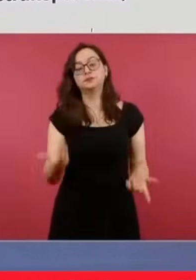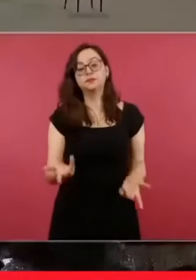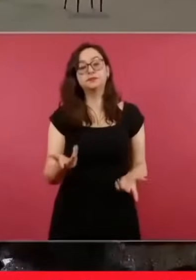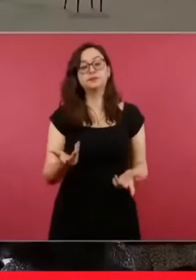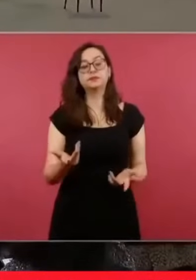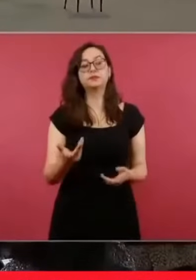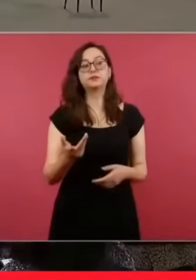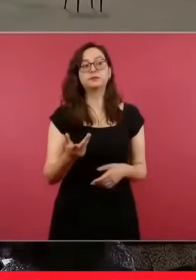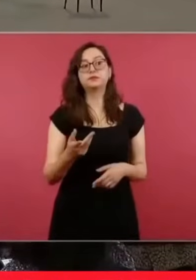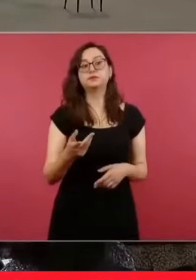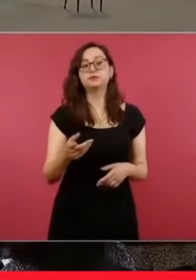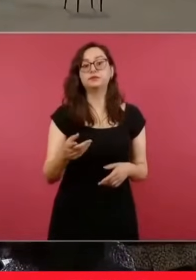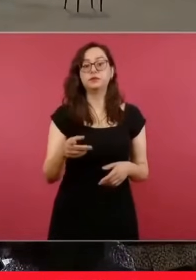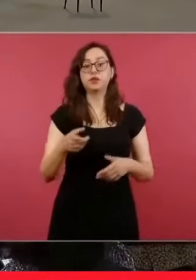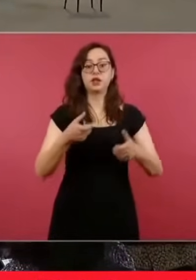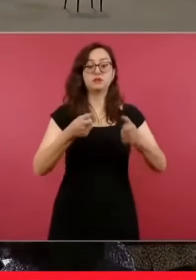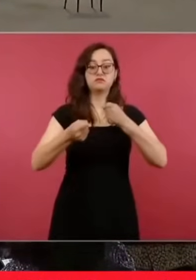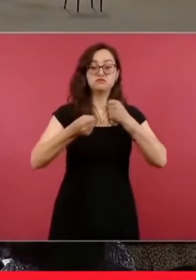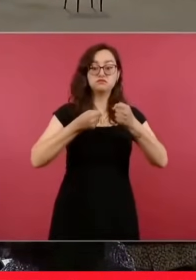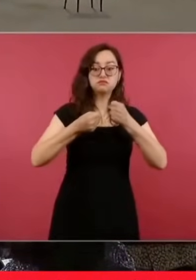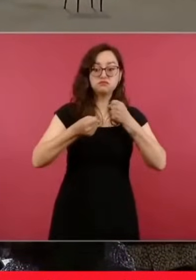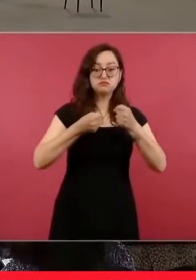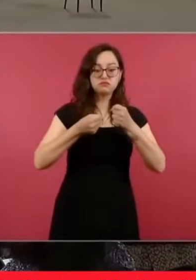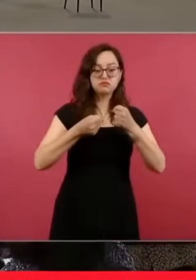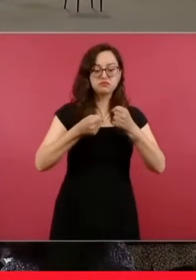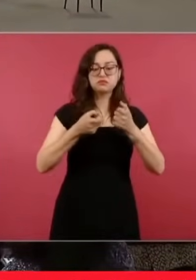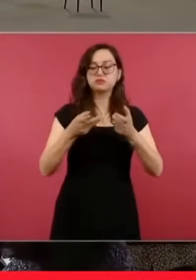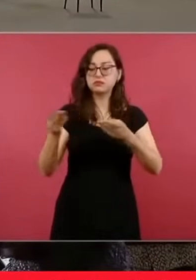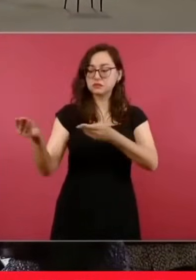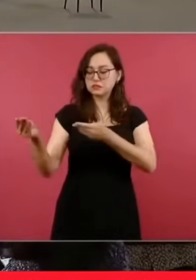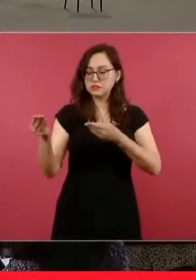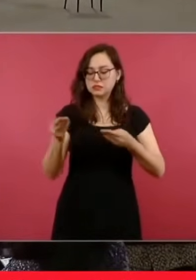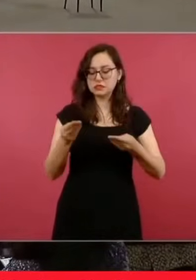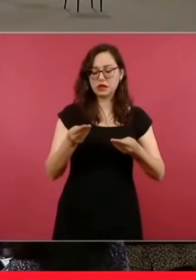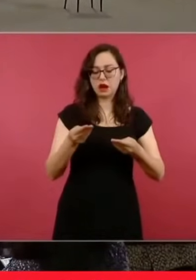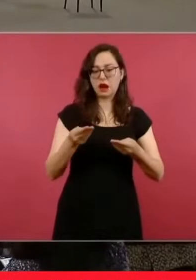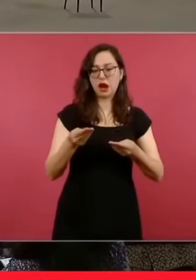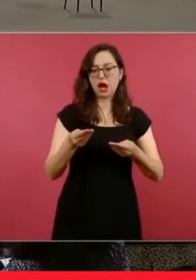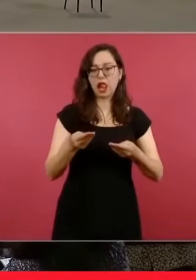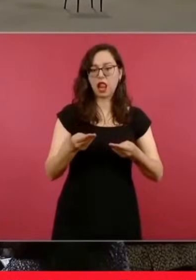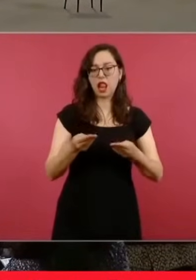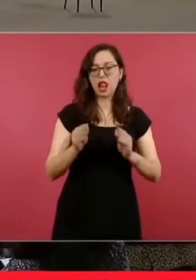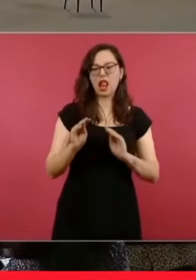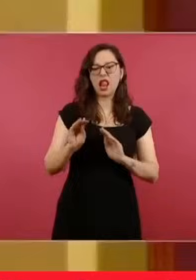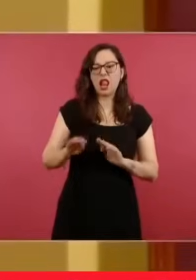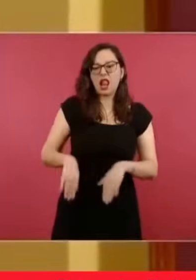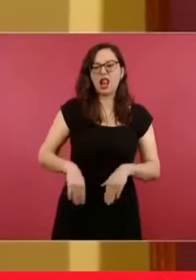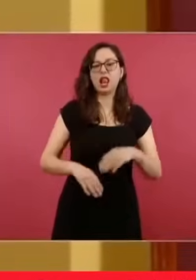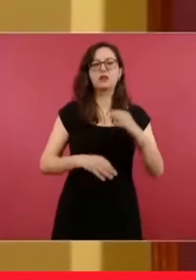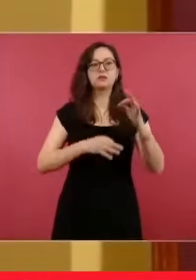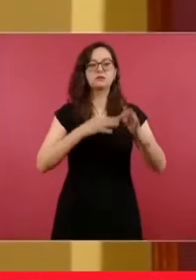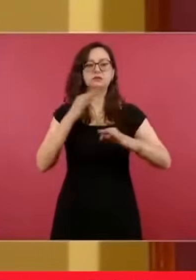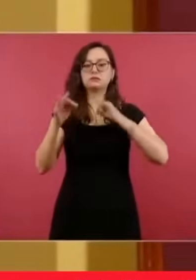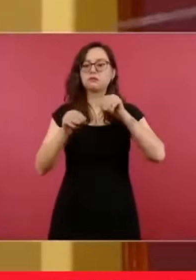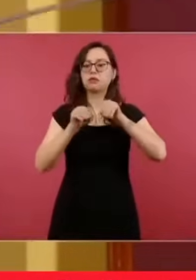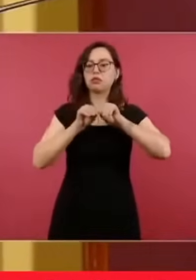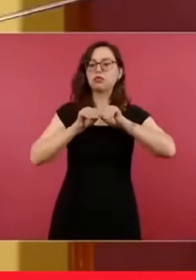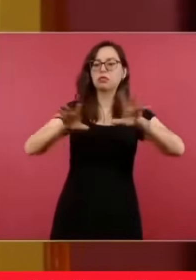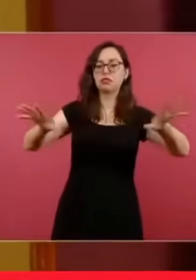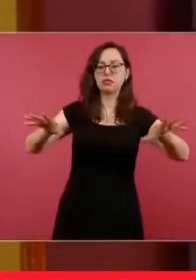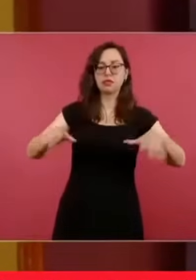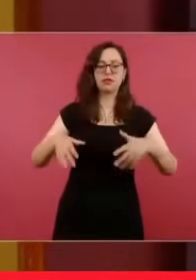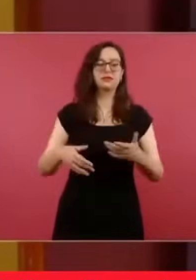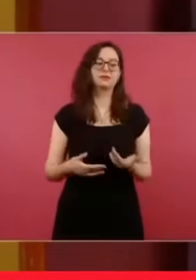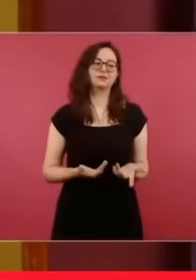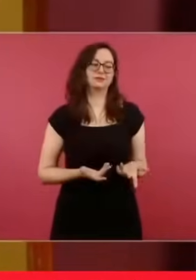a este gobierno, obtienen la información de Pemex. Cuando dicen que tal empresa tiene tantos millones, sí, pues lo sacan de aquí,